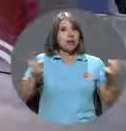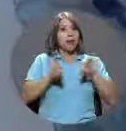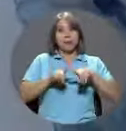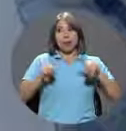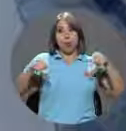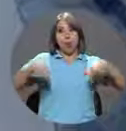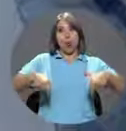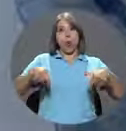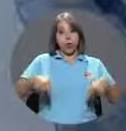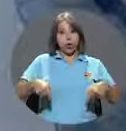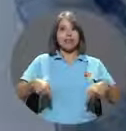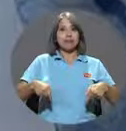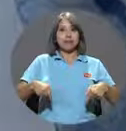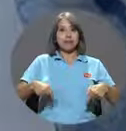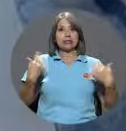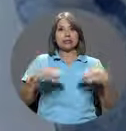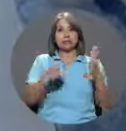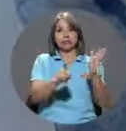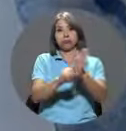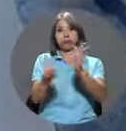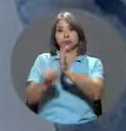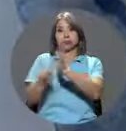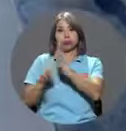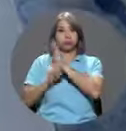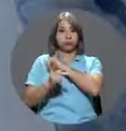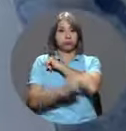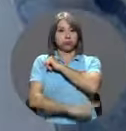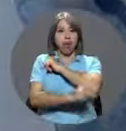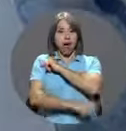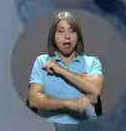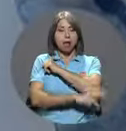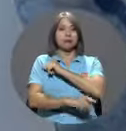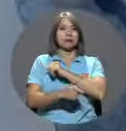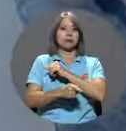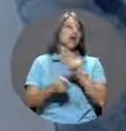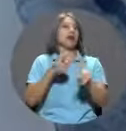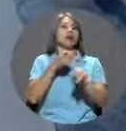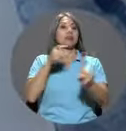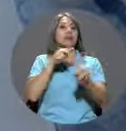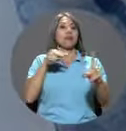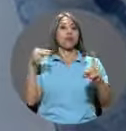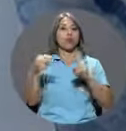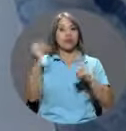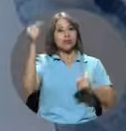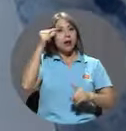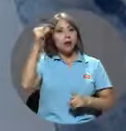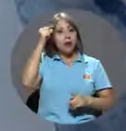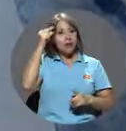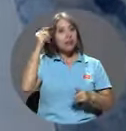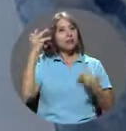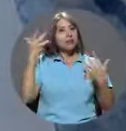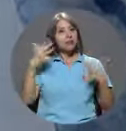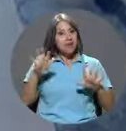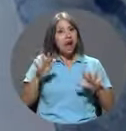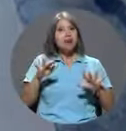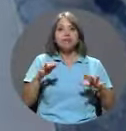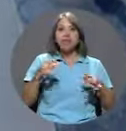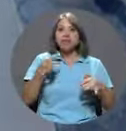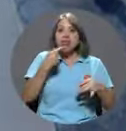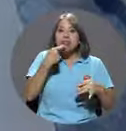país, ¿verdad? Desde el punto de vista gubernamental, ¿verdad? Que se han emitido algunas directrices y también un llamado a